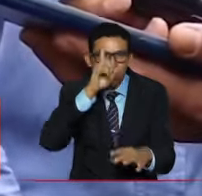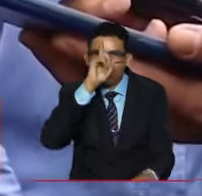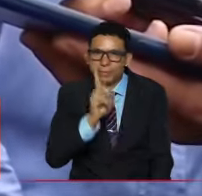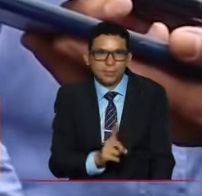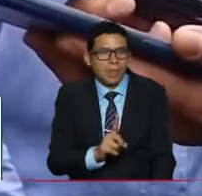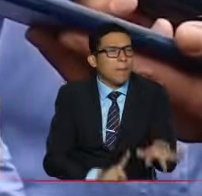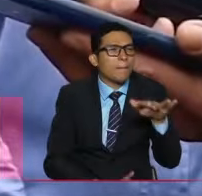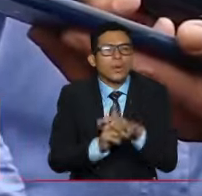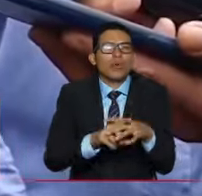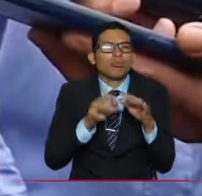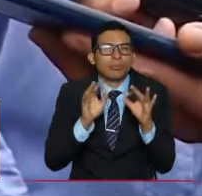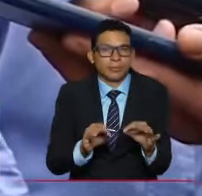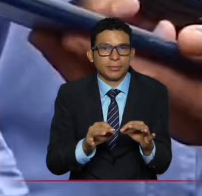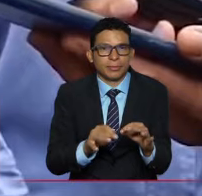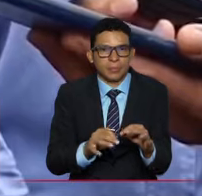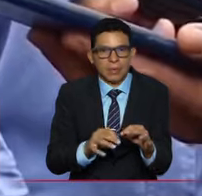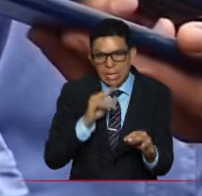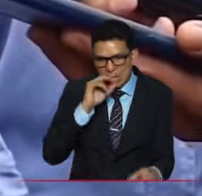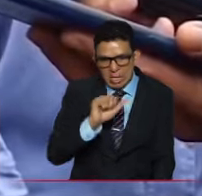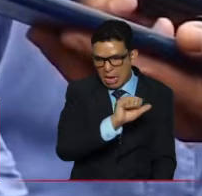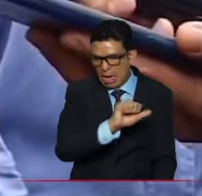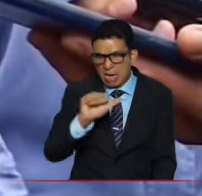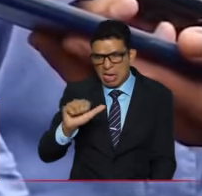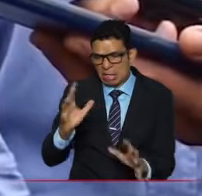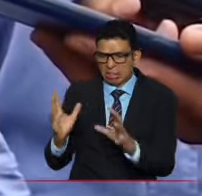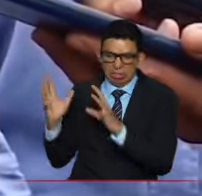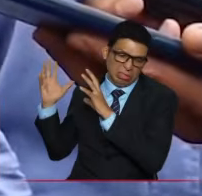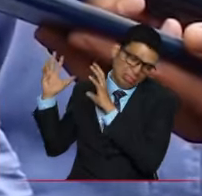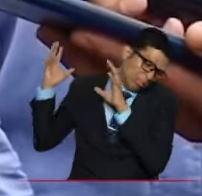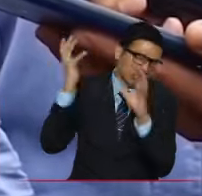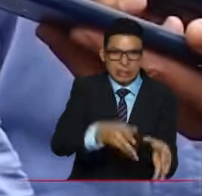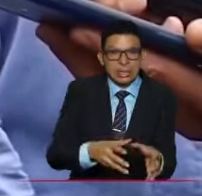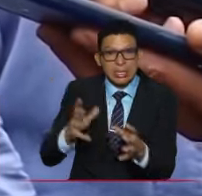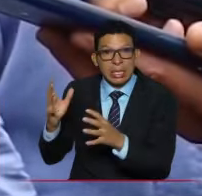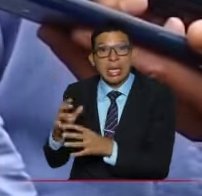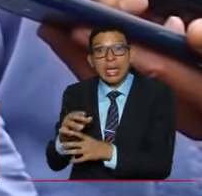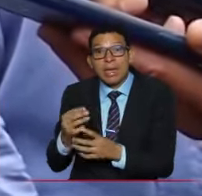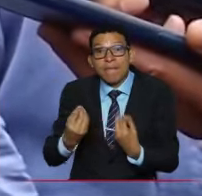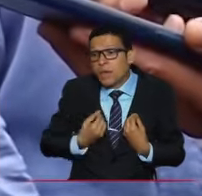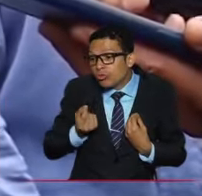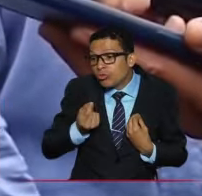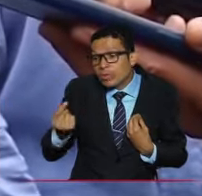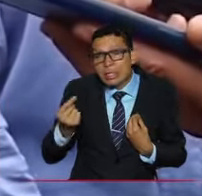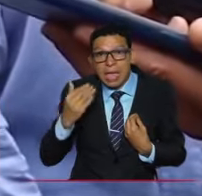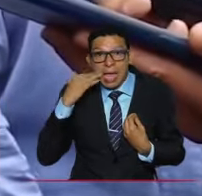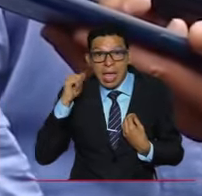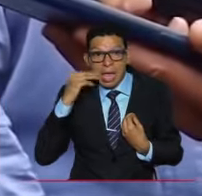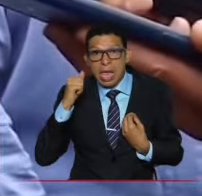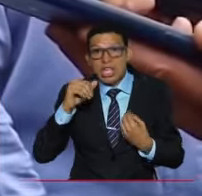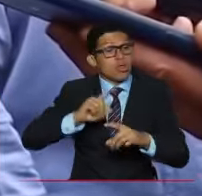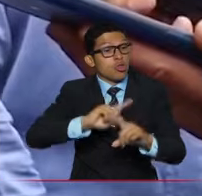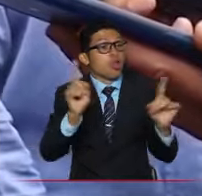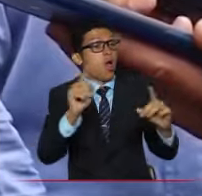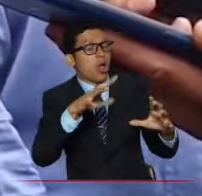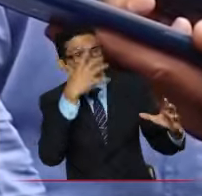cuál fue su origen. Toma a las dos menores e intenta lanzarlas. Lo que sabemos es que una vecina impide que lance a una de